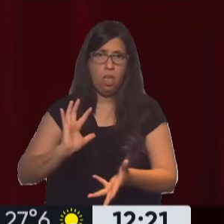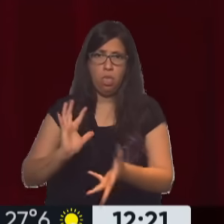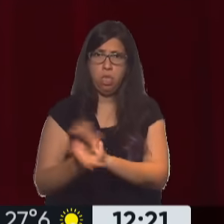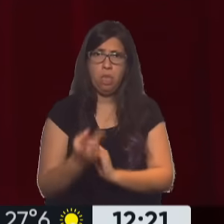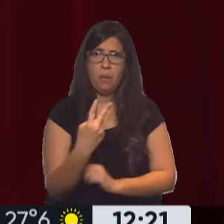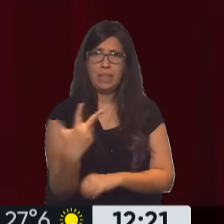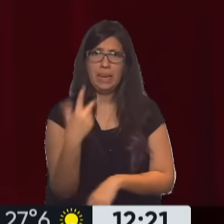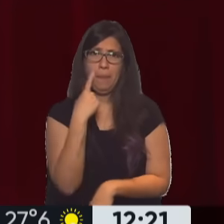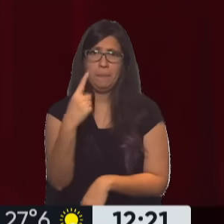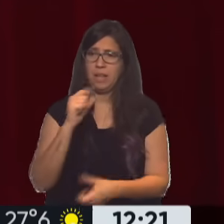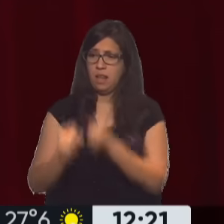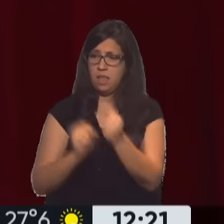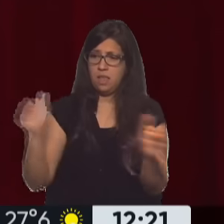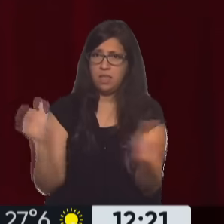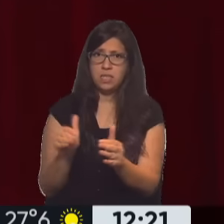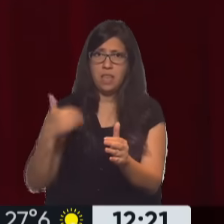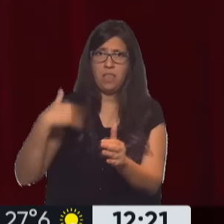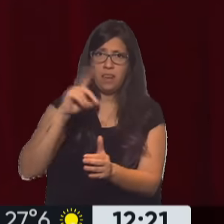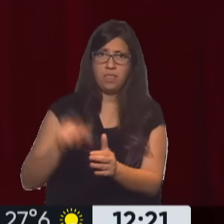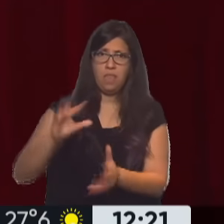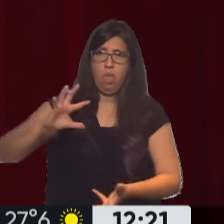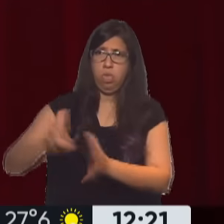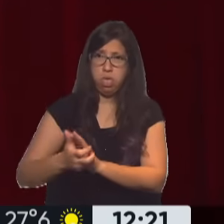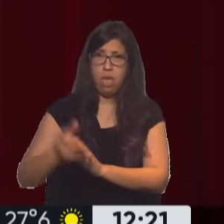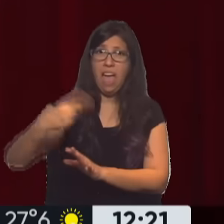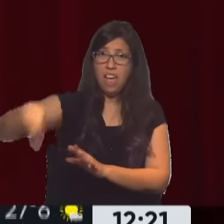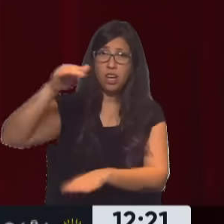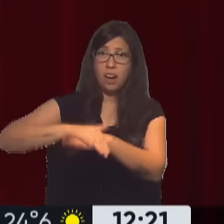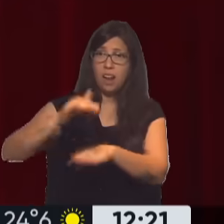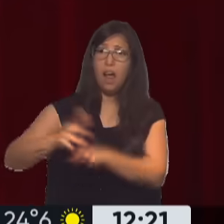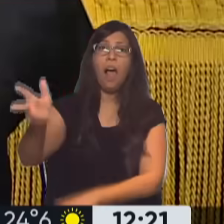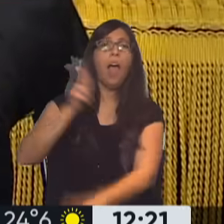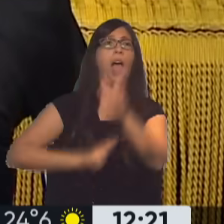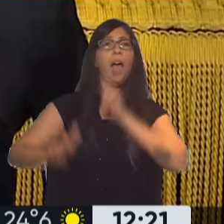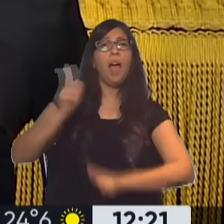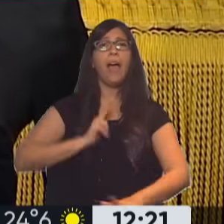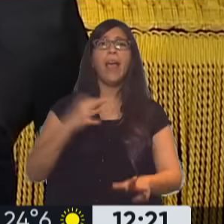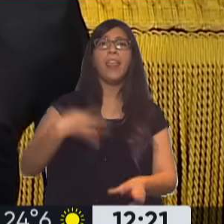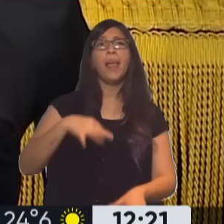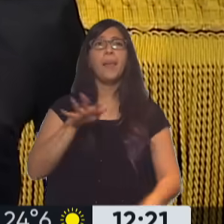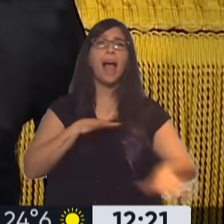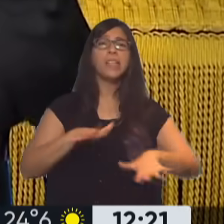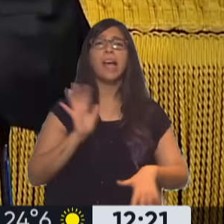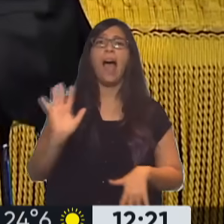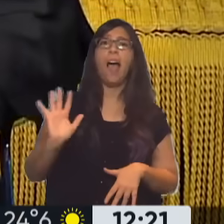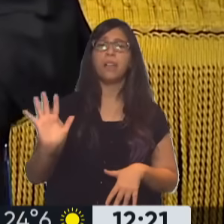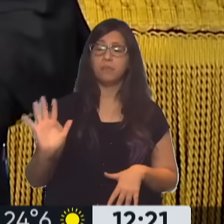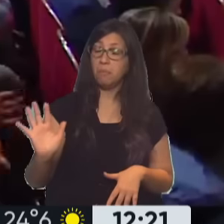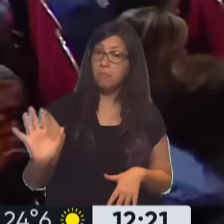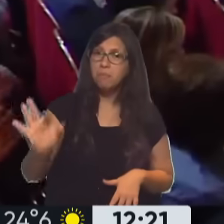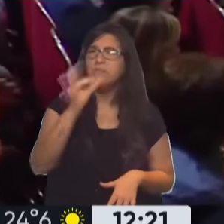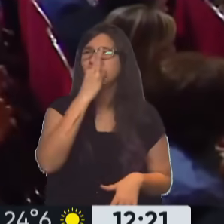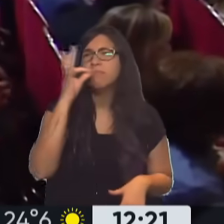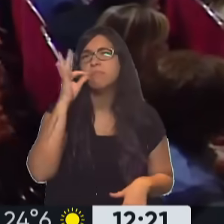23000 pymes en la Argentina nos venían a contar lo que hay que hacer con las pymes por lo menos que se calle en